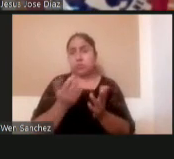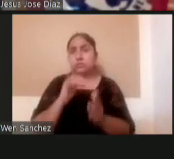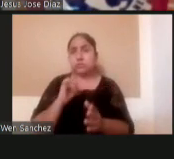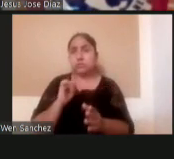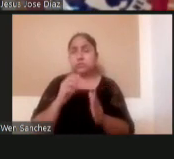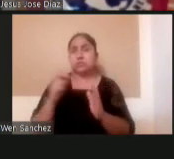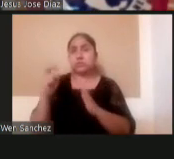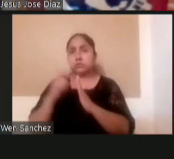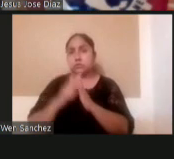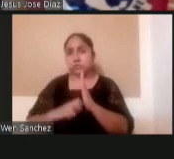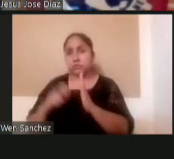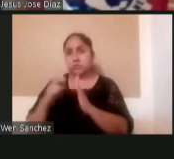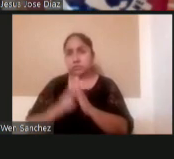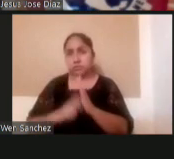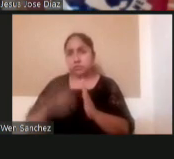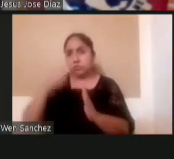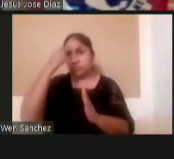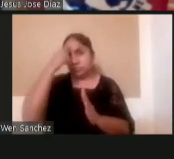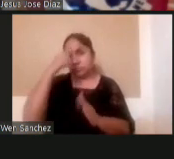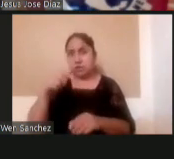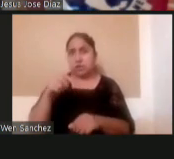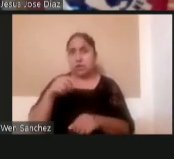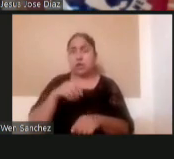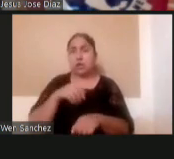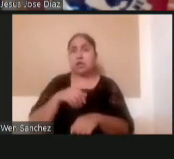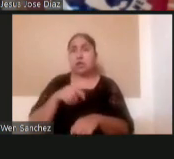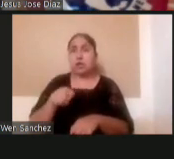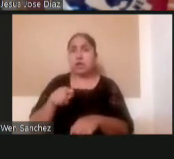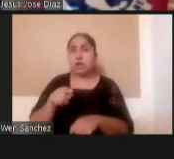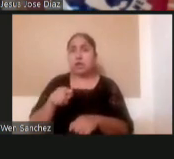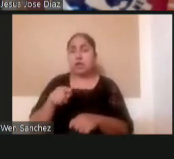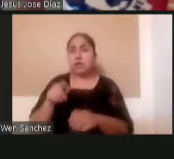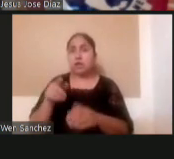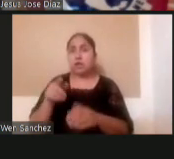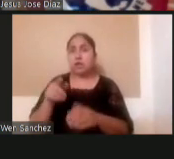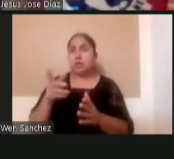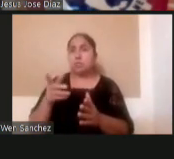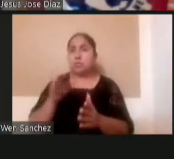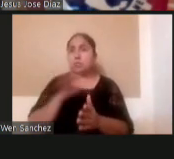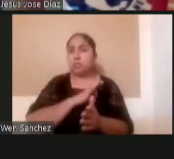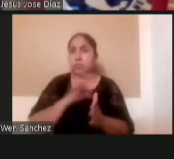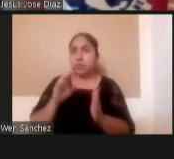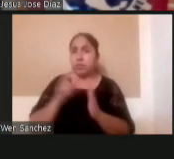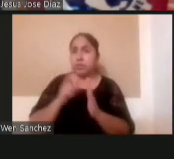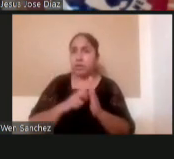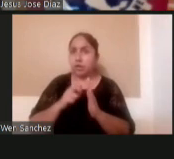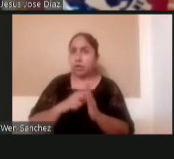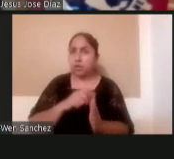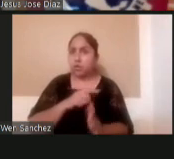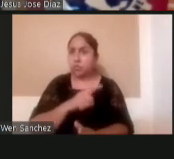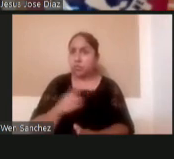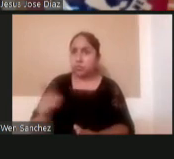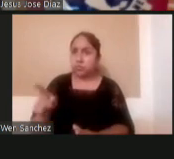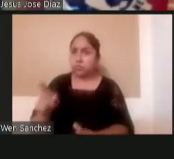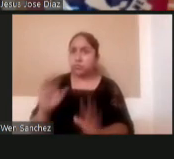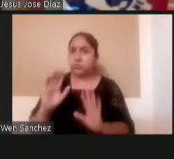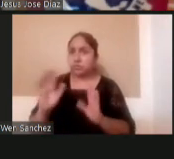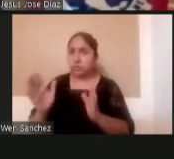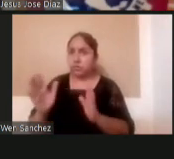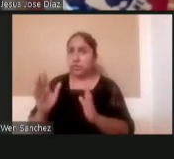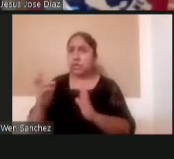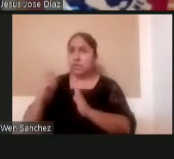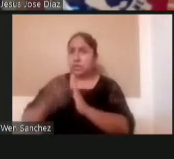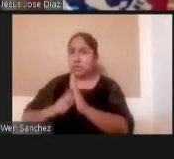modificación al punto de acuerdo original. Ahora pregunto a los regidores y regidoras si están de acuerdo con el punto de acuerdo modificado, a favor